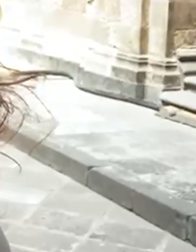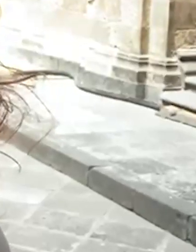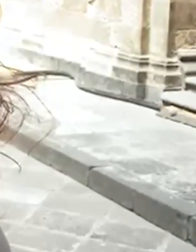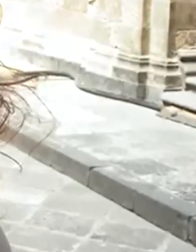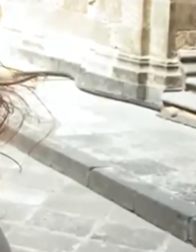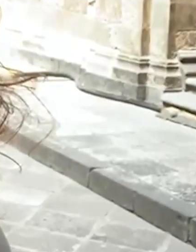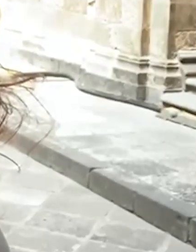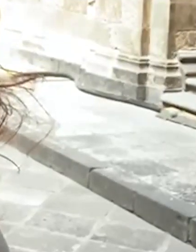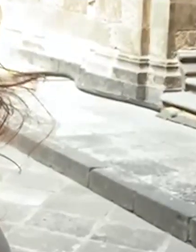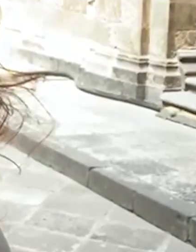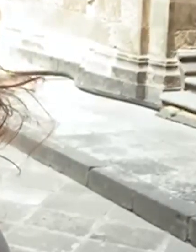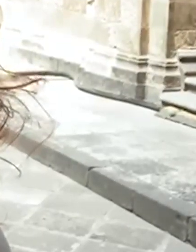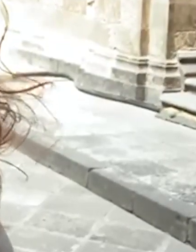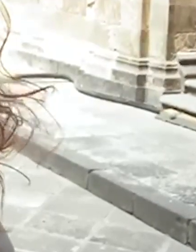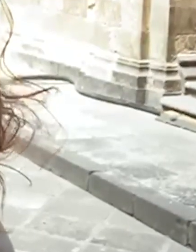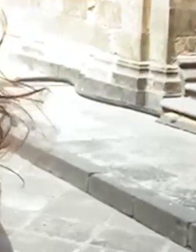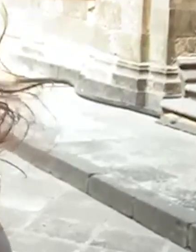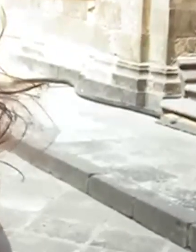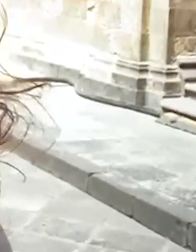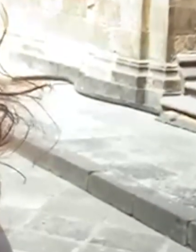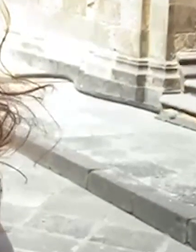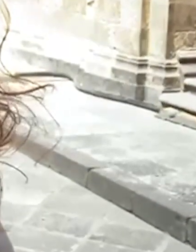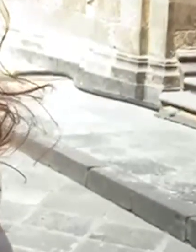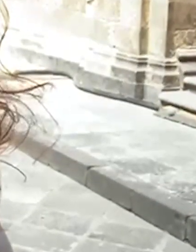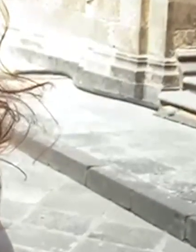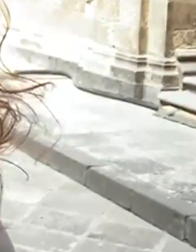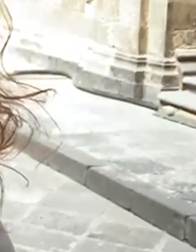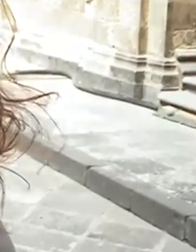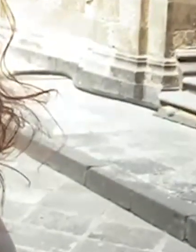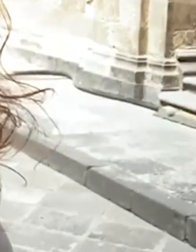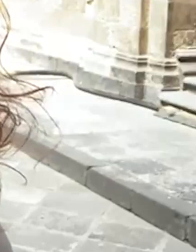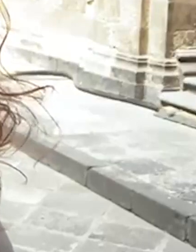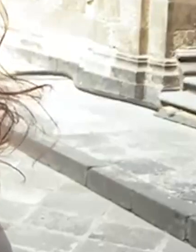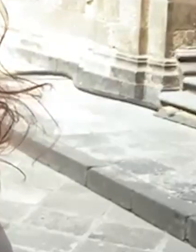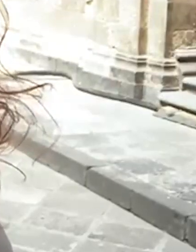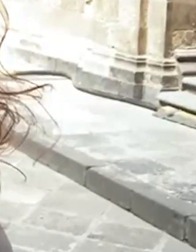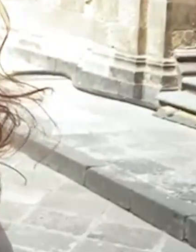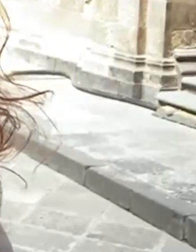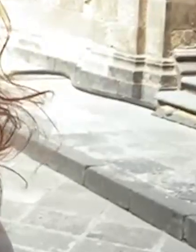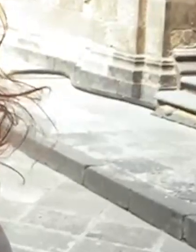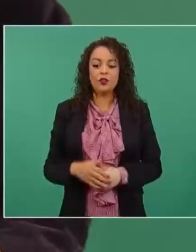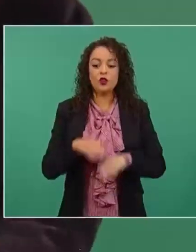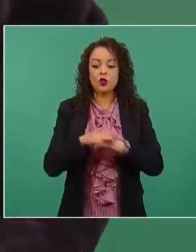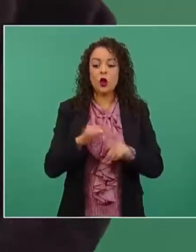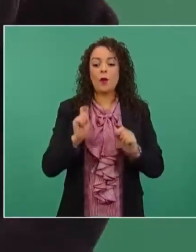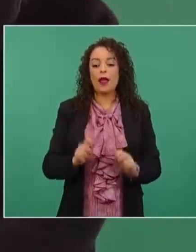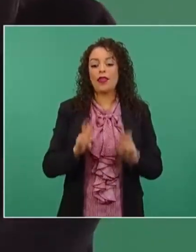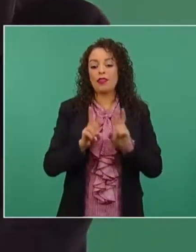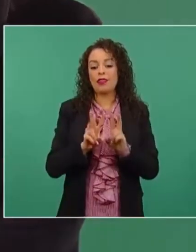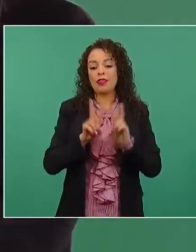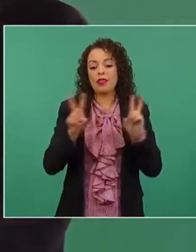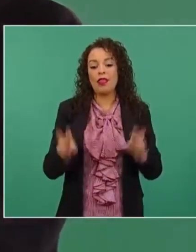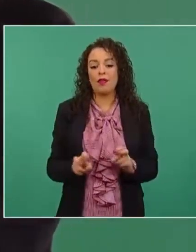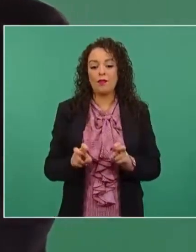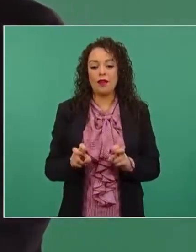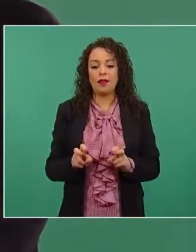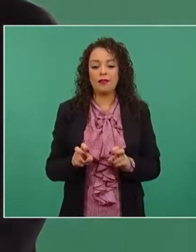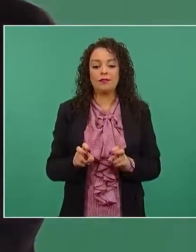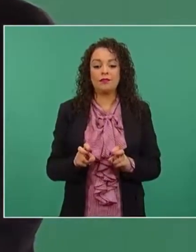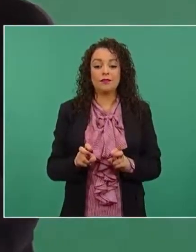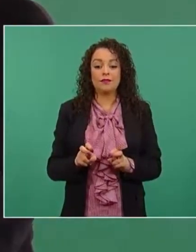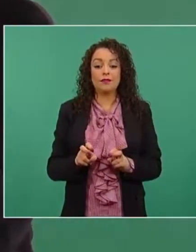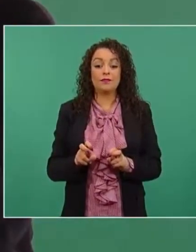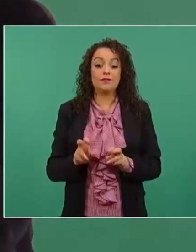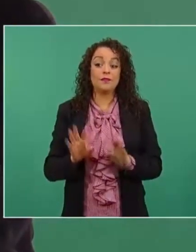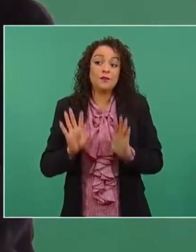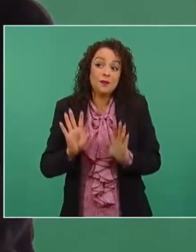los $35,000 que se encontraron en uno de los vuelos, y que también si hay algún delito que se castigue. Hoy el presidente López Obrador también